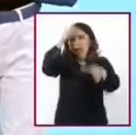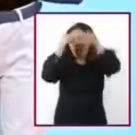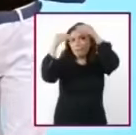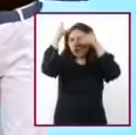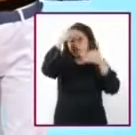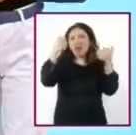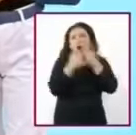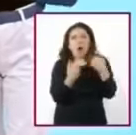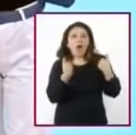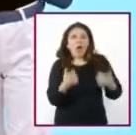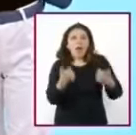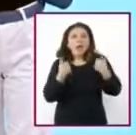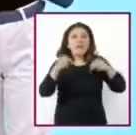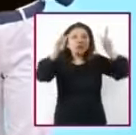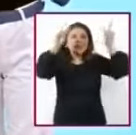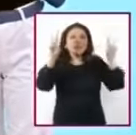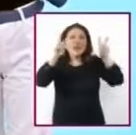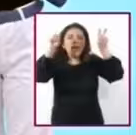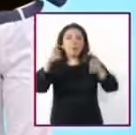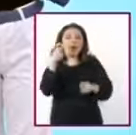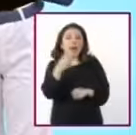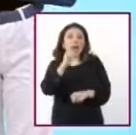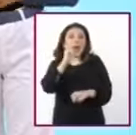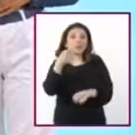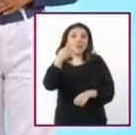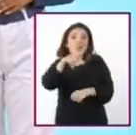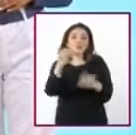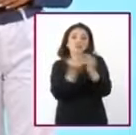y la asimilación de los temas que componen